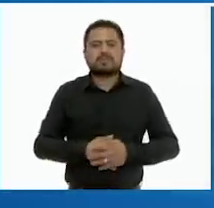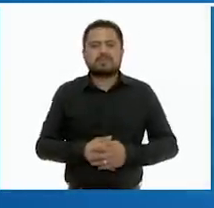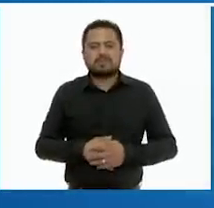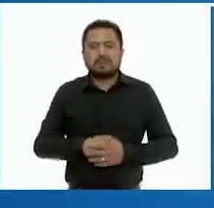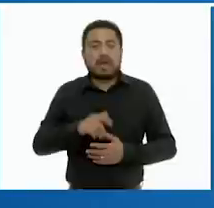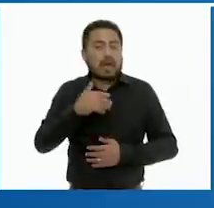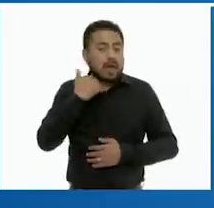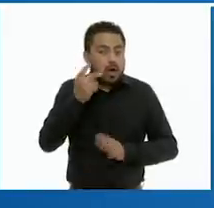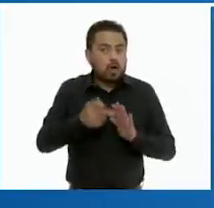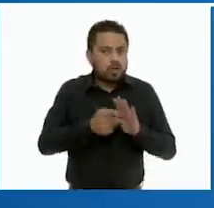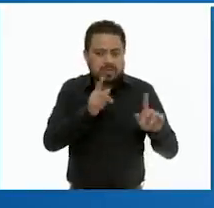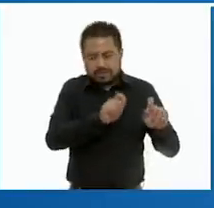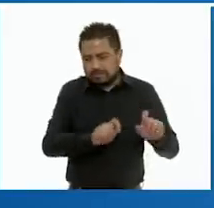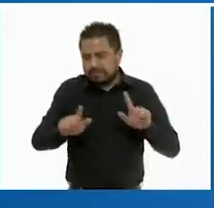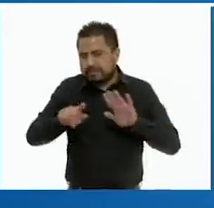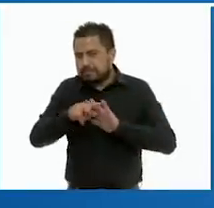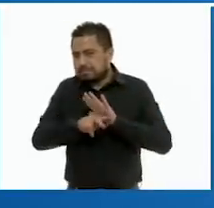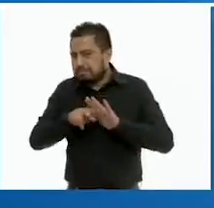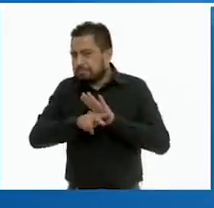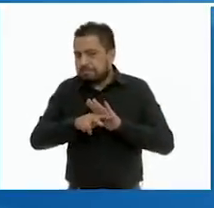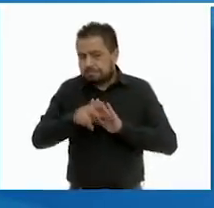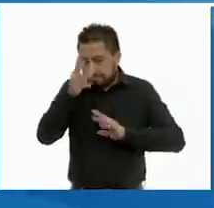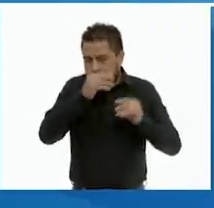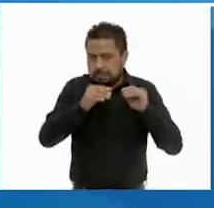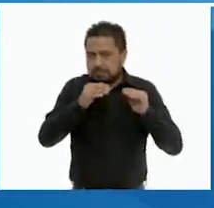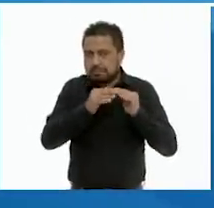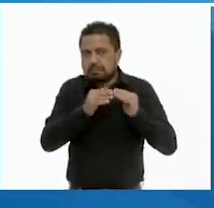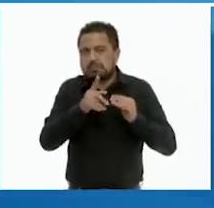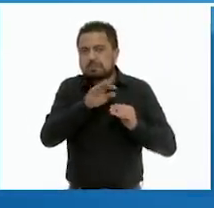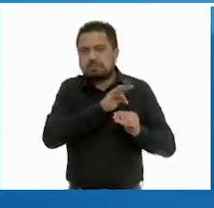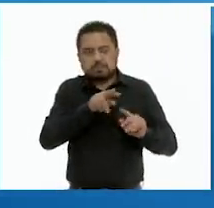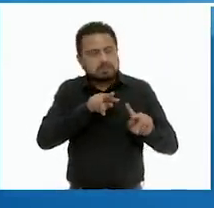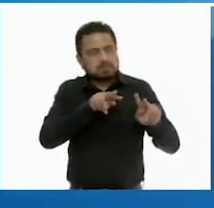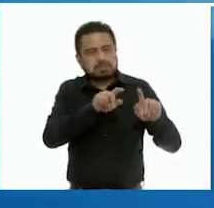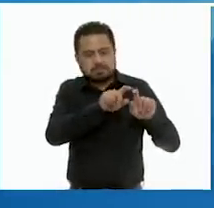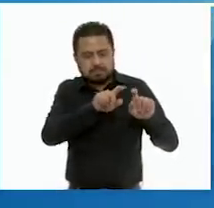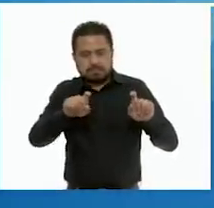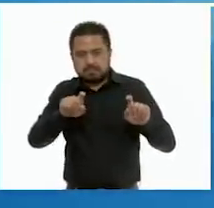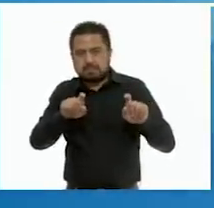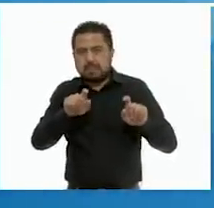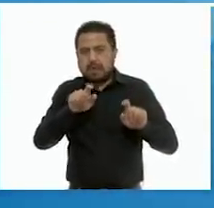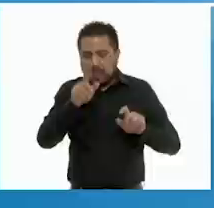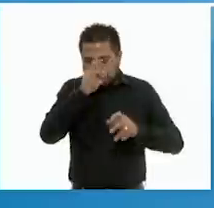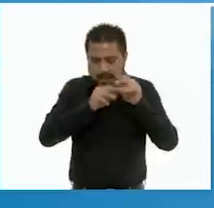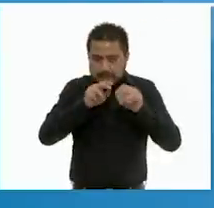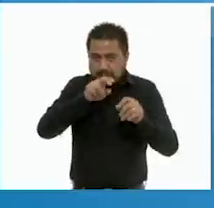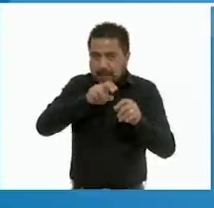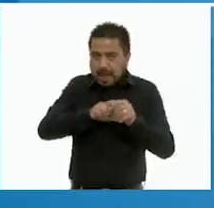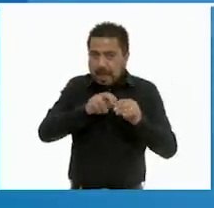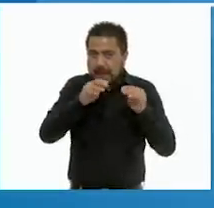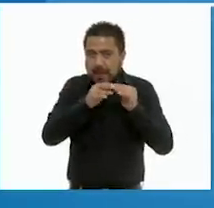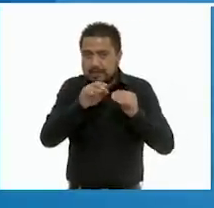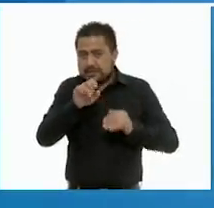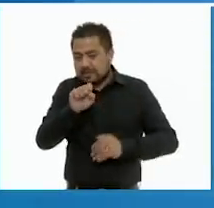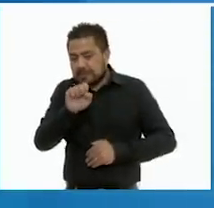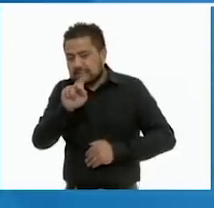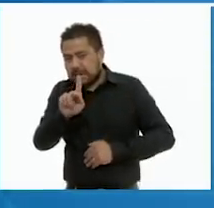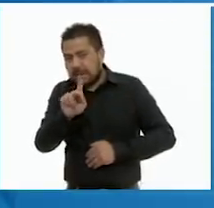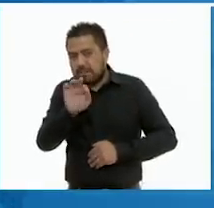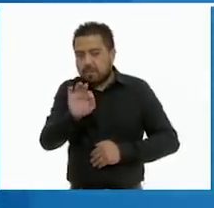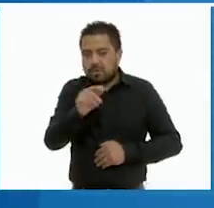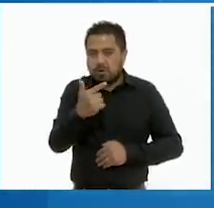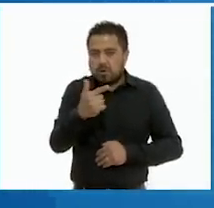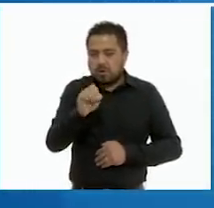Si quieres volver a ver los programas de Aprende en Casa, los puedes encontrar en la siguiente liga aprendencasa.cep.gov